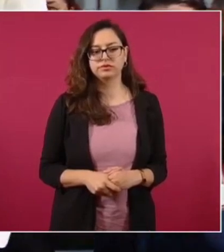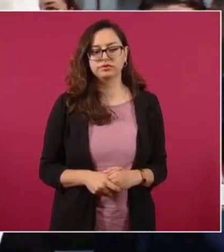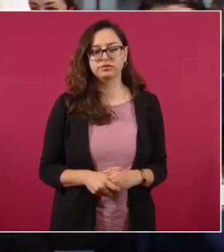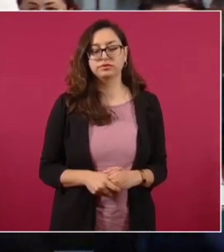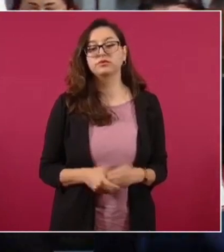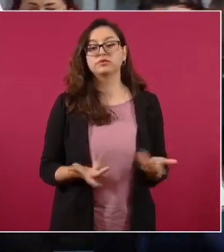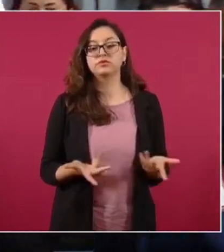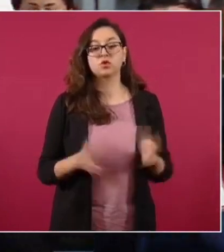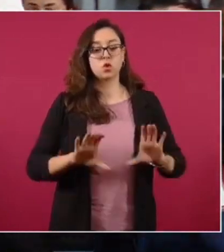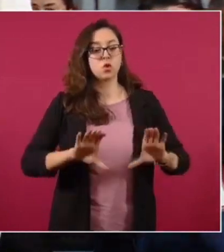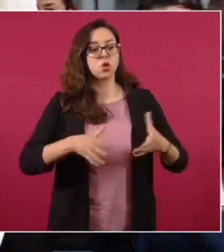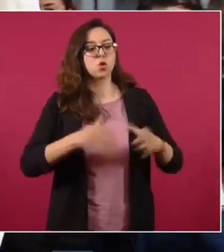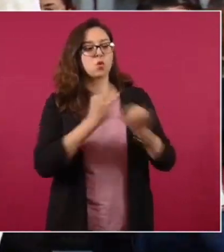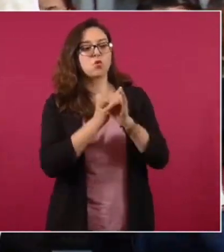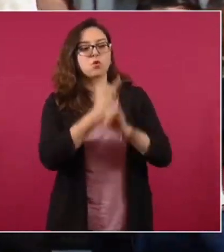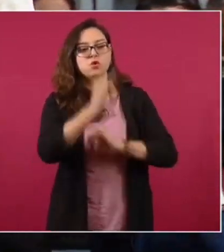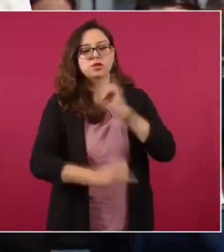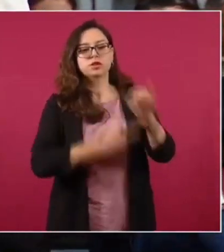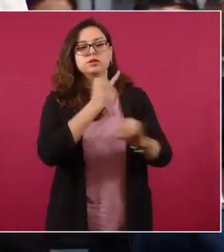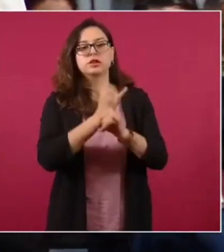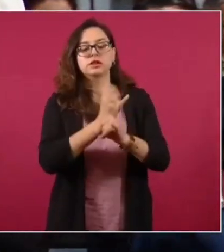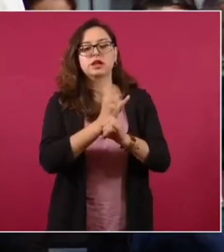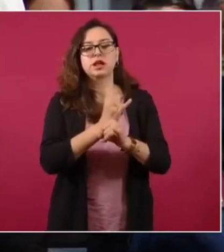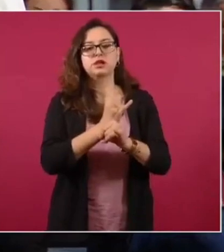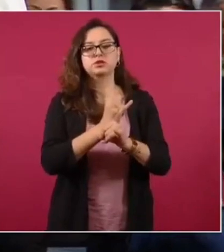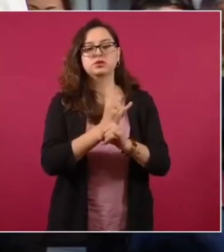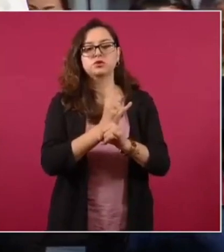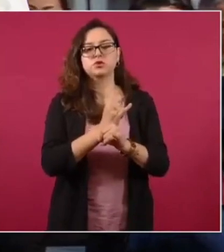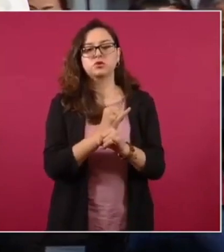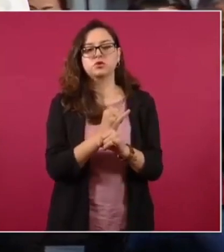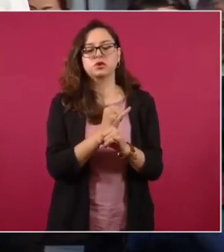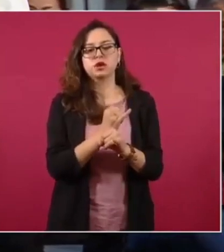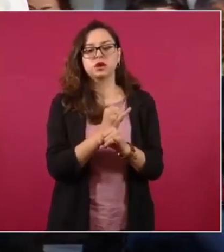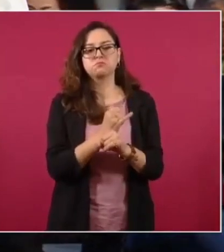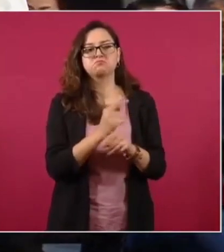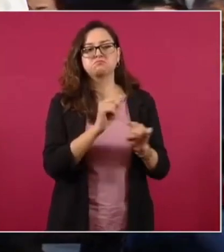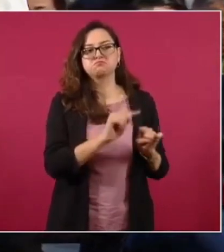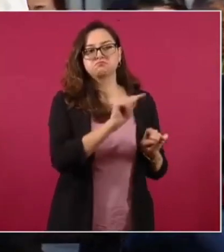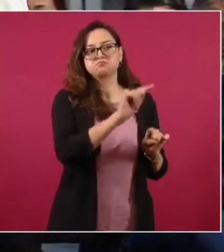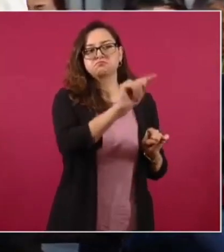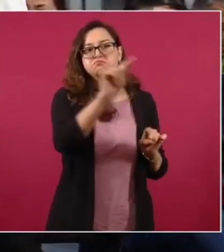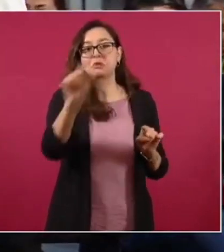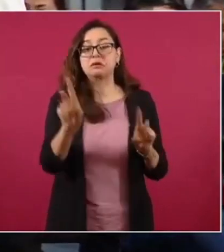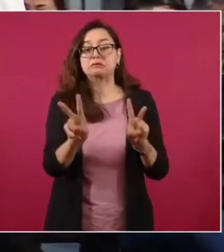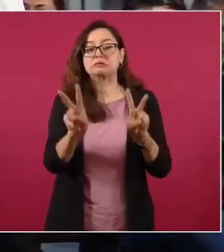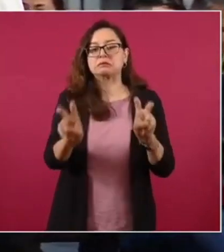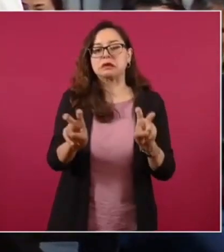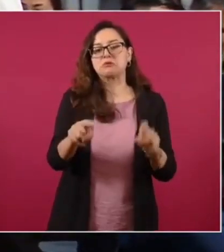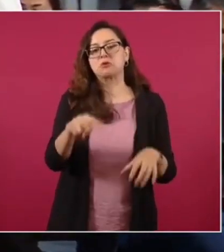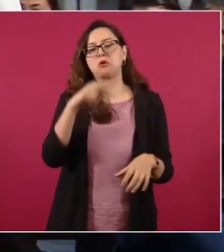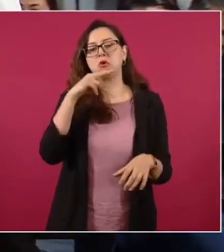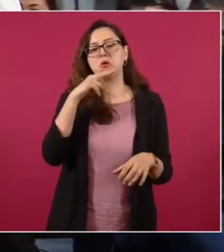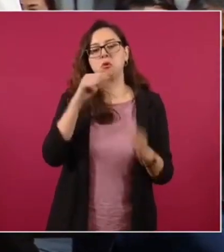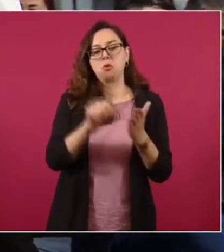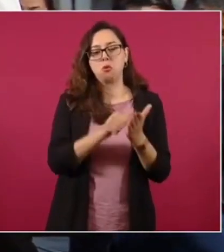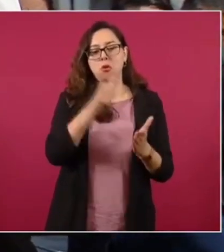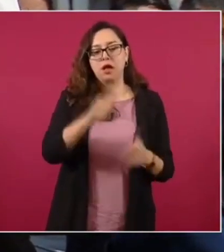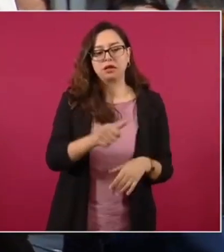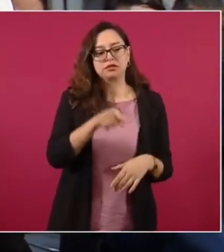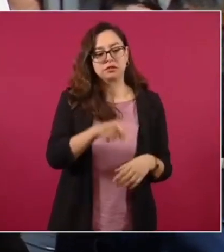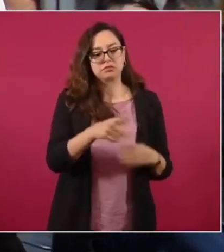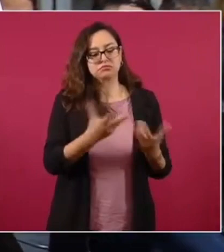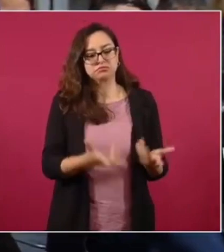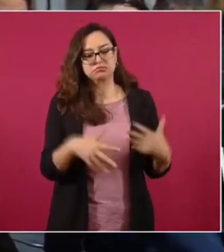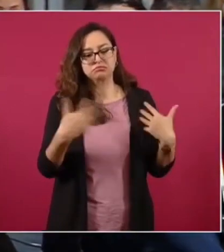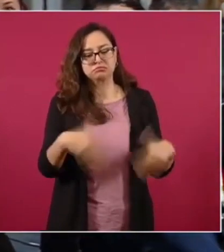La comunidad internacional cada vez más describe a los aguacates que vienen de Michoacán como una fruta en